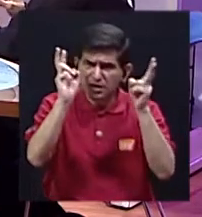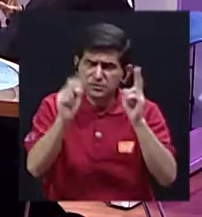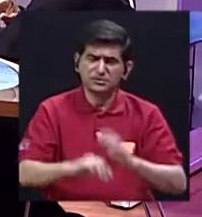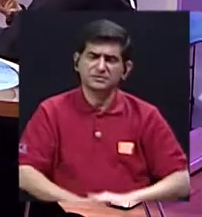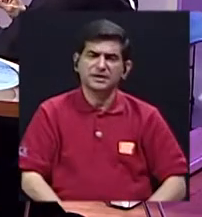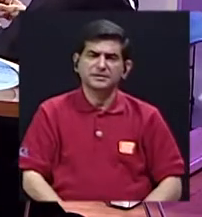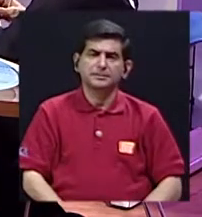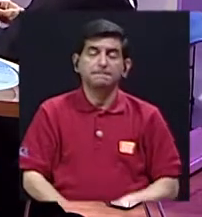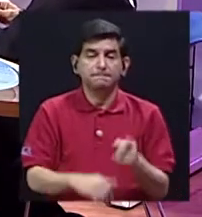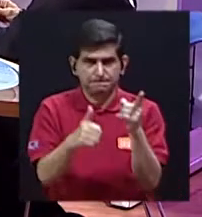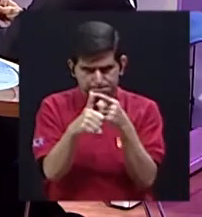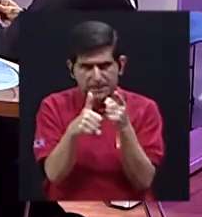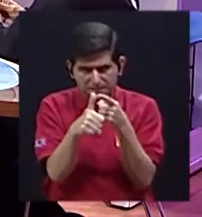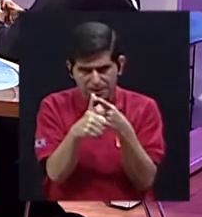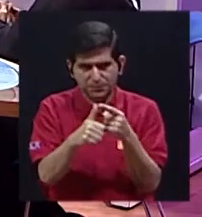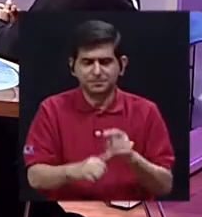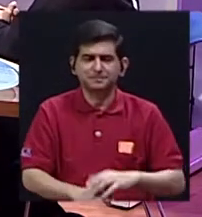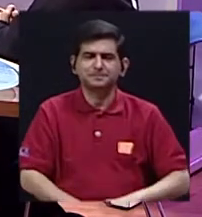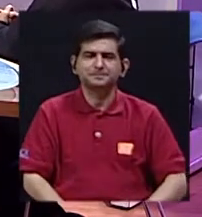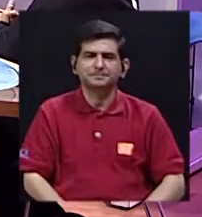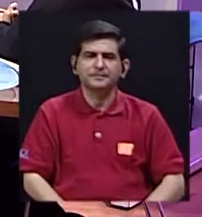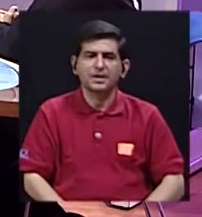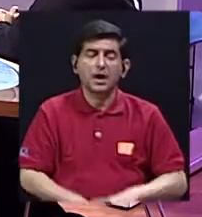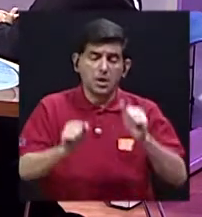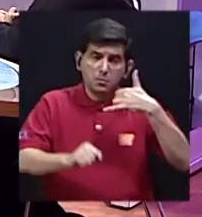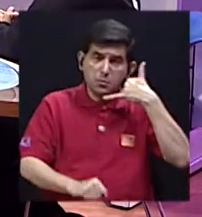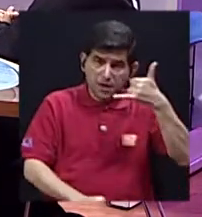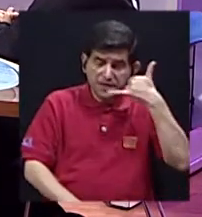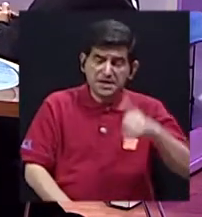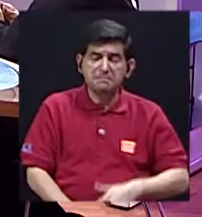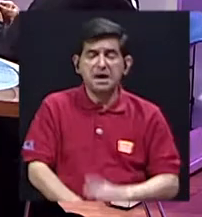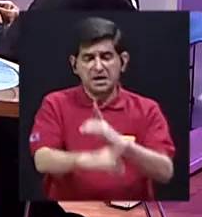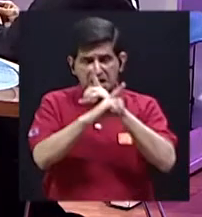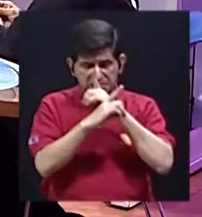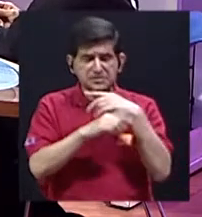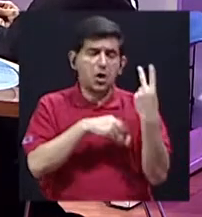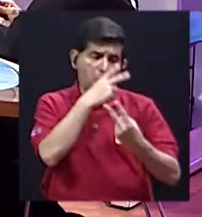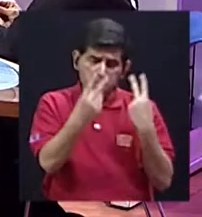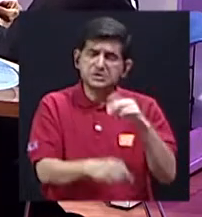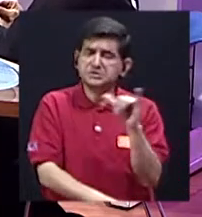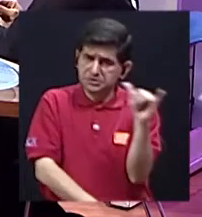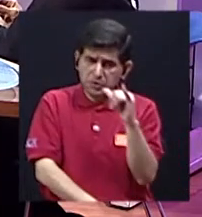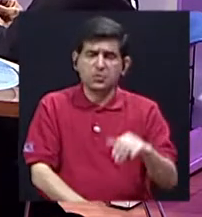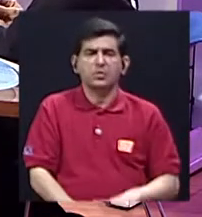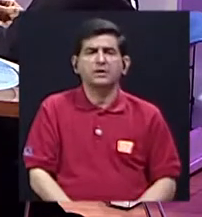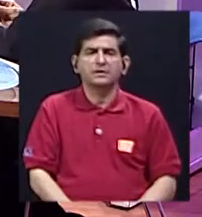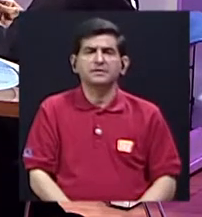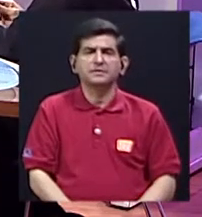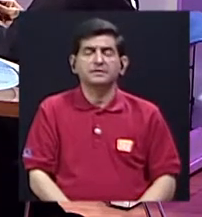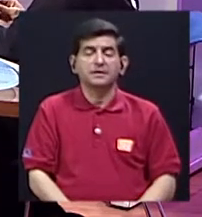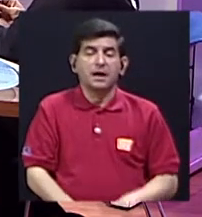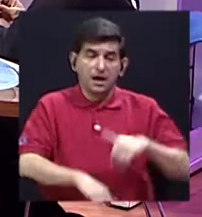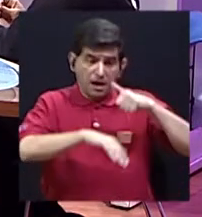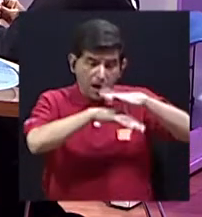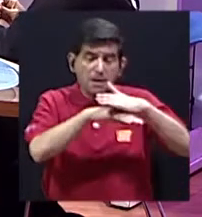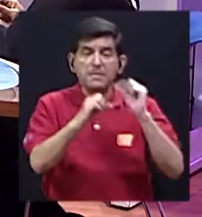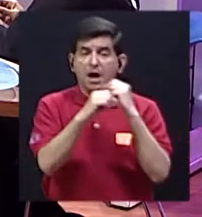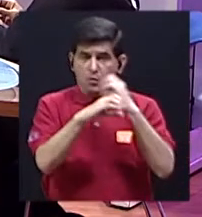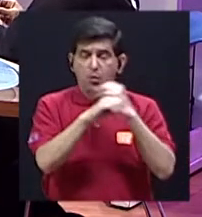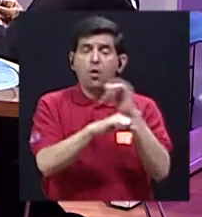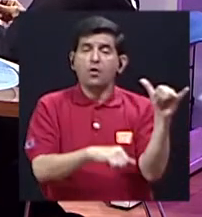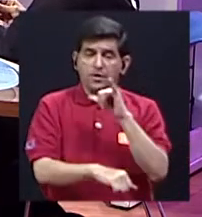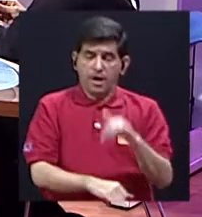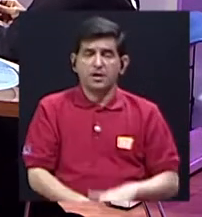bueno primero puedes llamarnos a la defensoría puede visitarnos puede enviar un correo electrónico